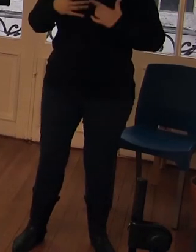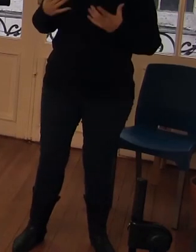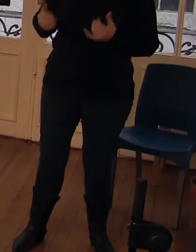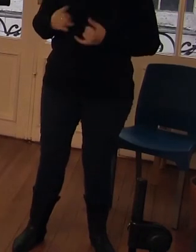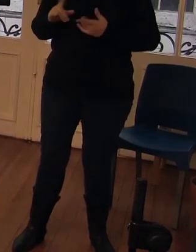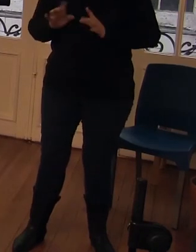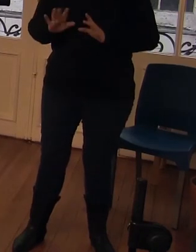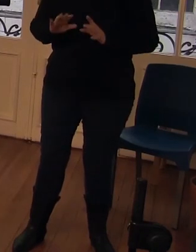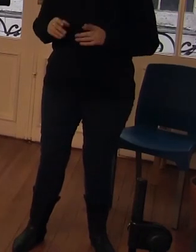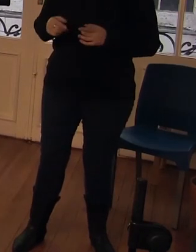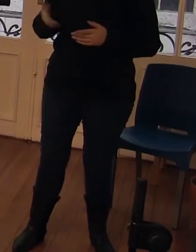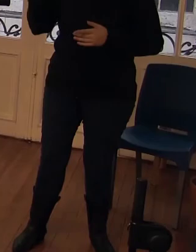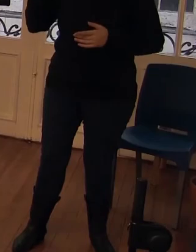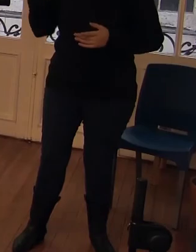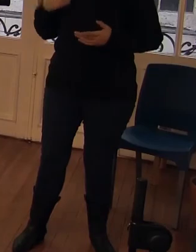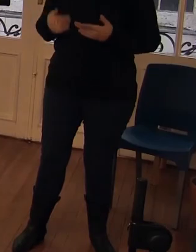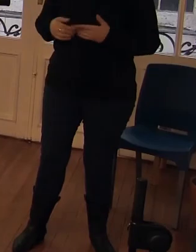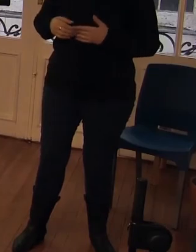Tengo todo esto,